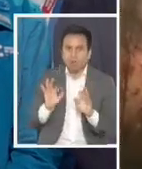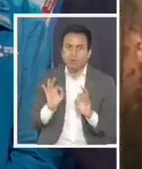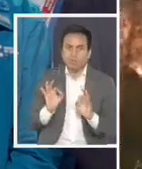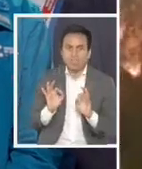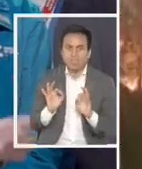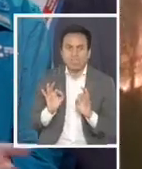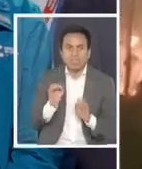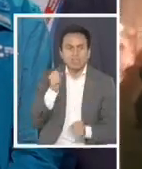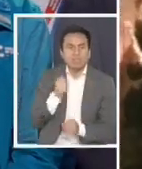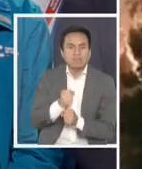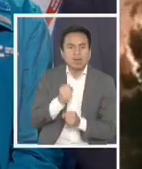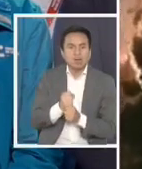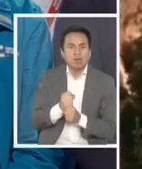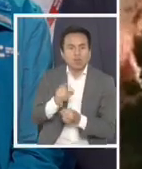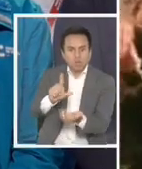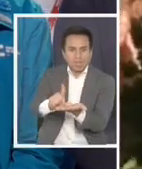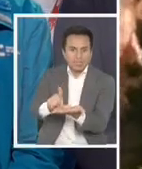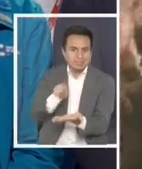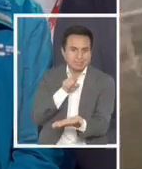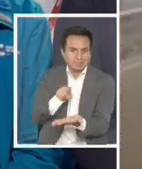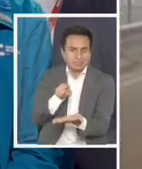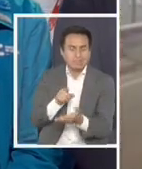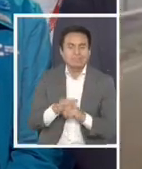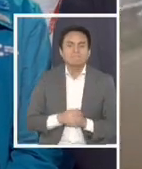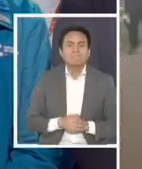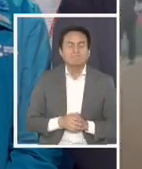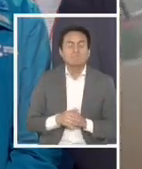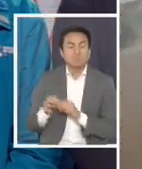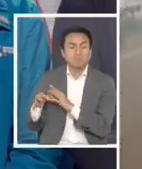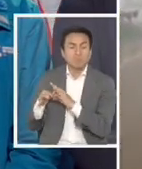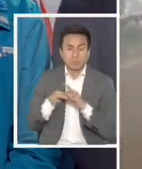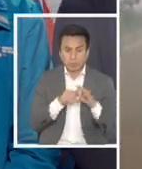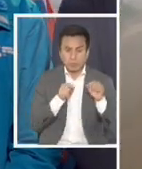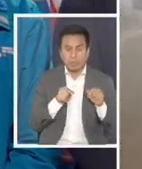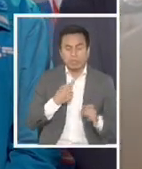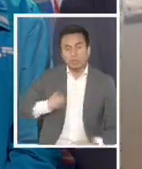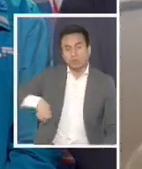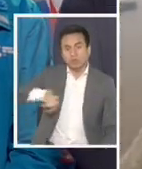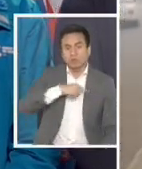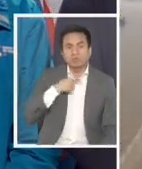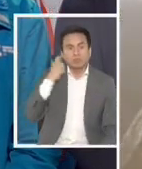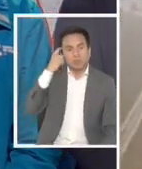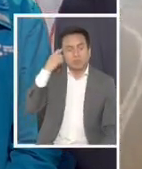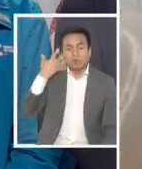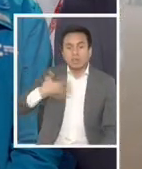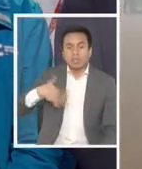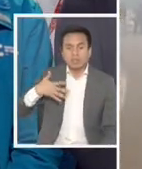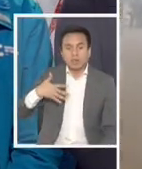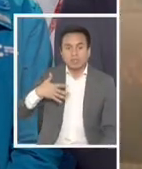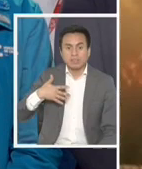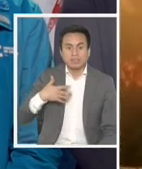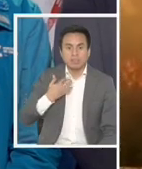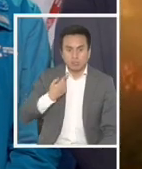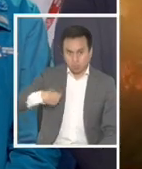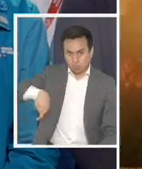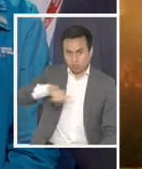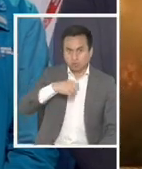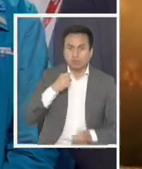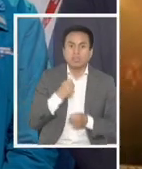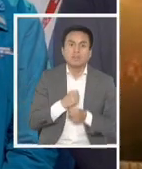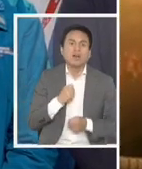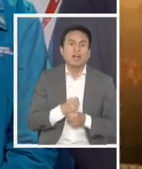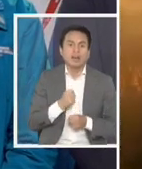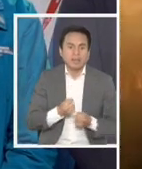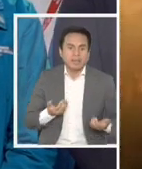a el trabajo en terreno y en ese sentido nos parece muy relevante decir que vamos a trabajar en